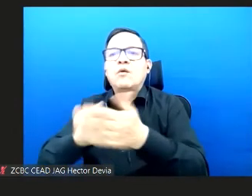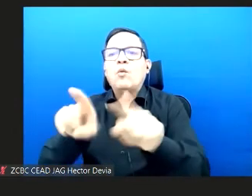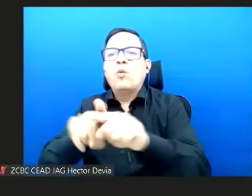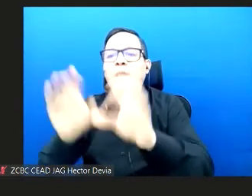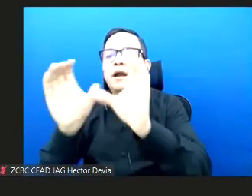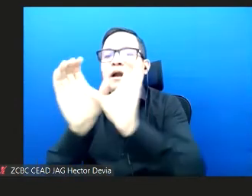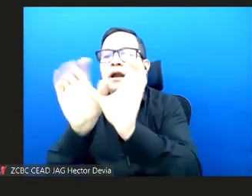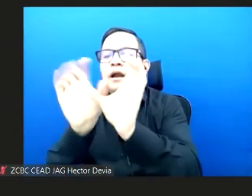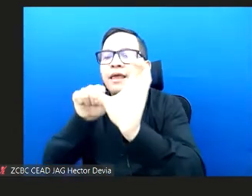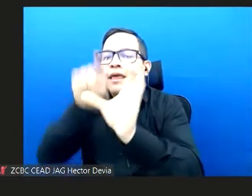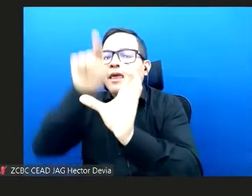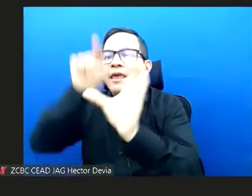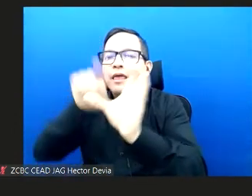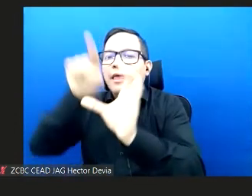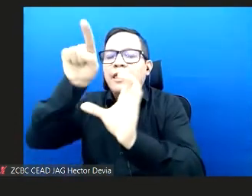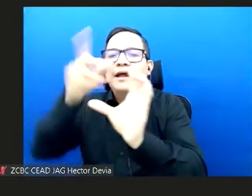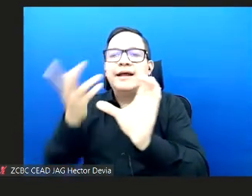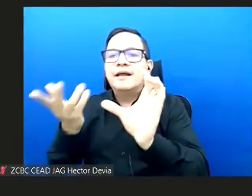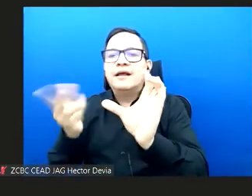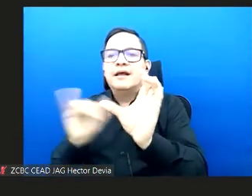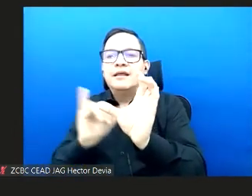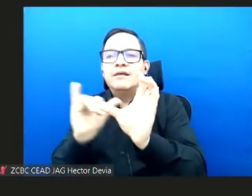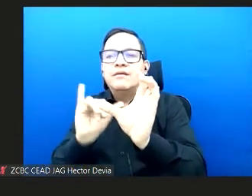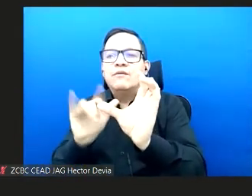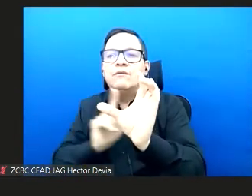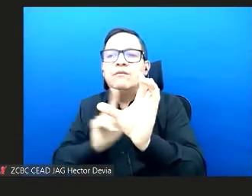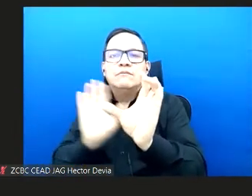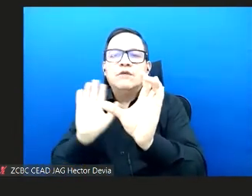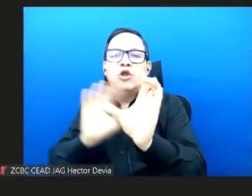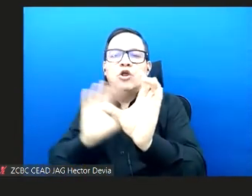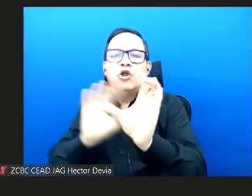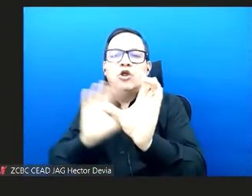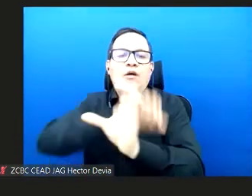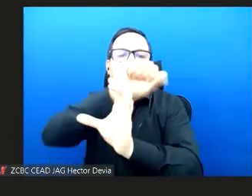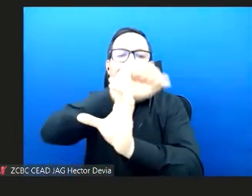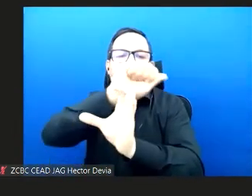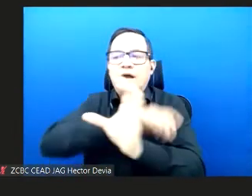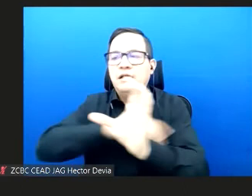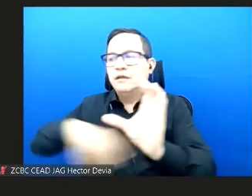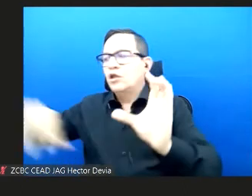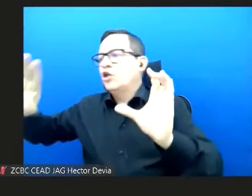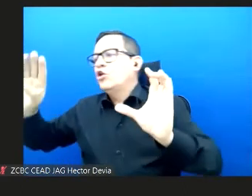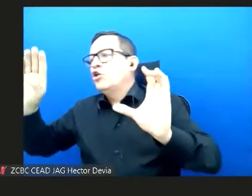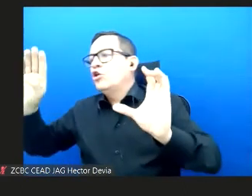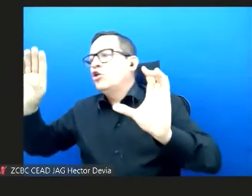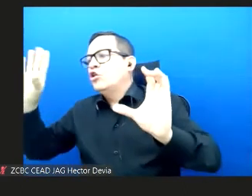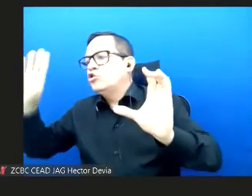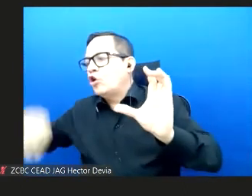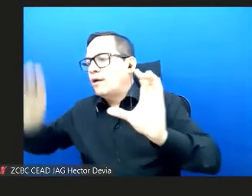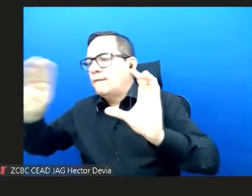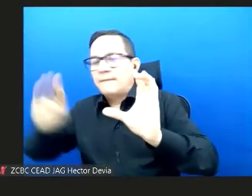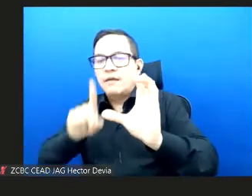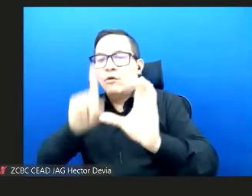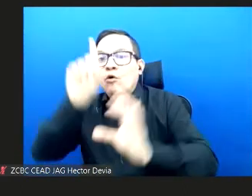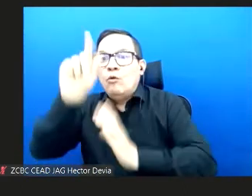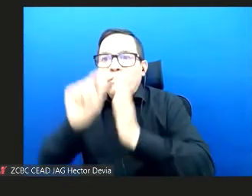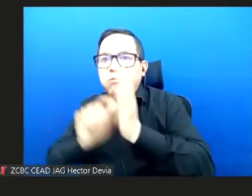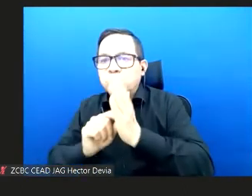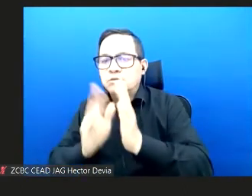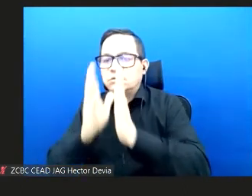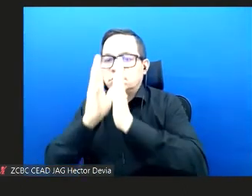en este caso A y B, sería todo lo que no está en la intersección y que pertenece a A y B,